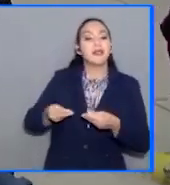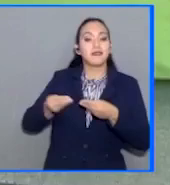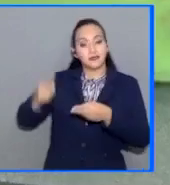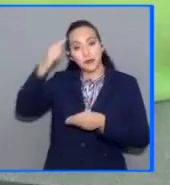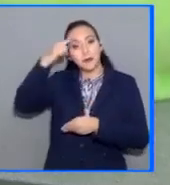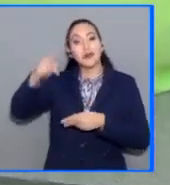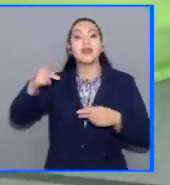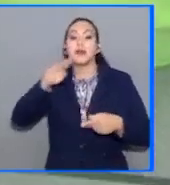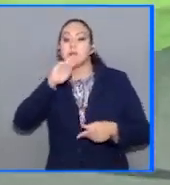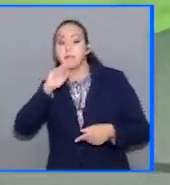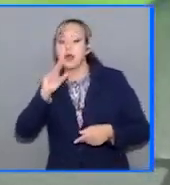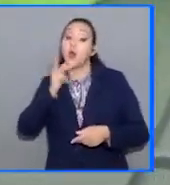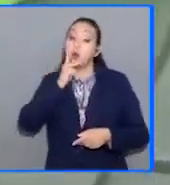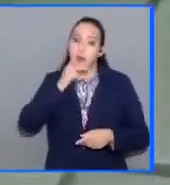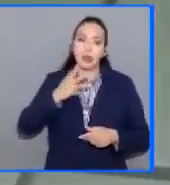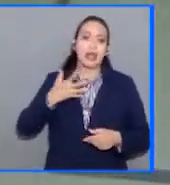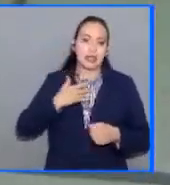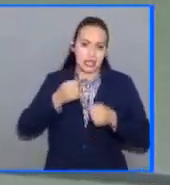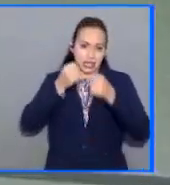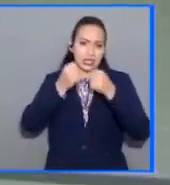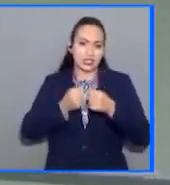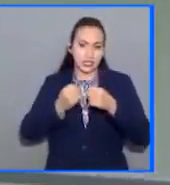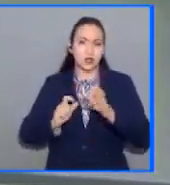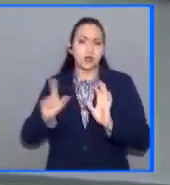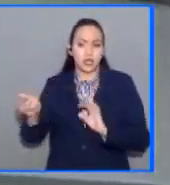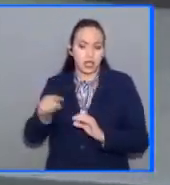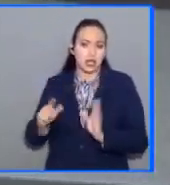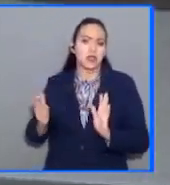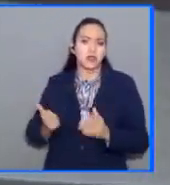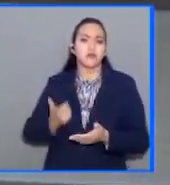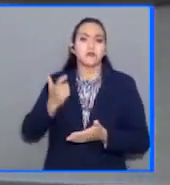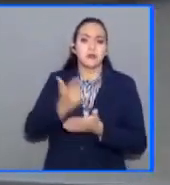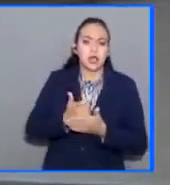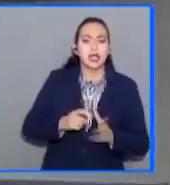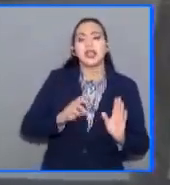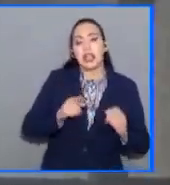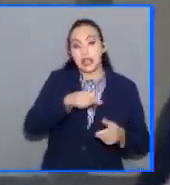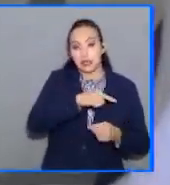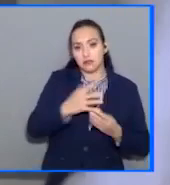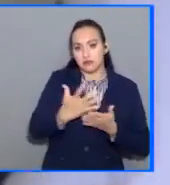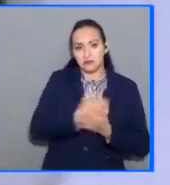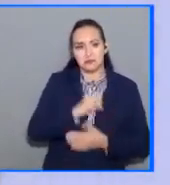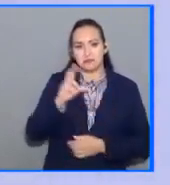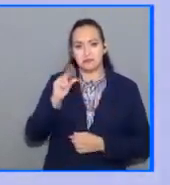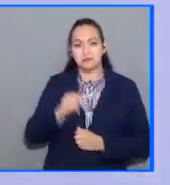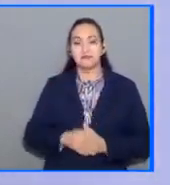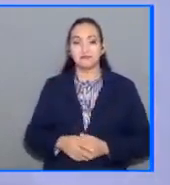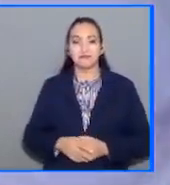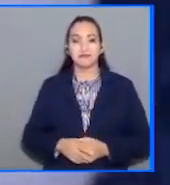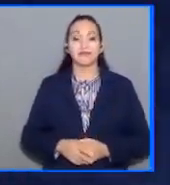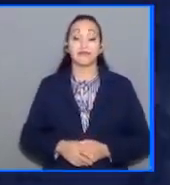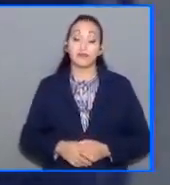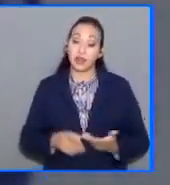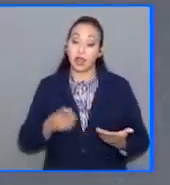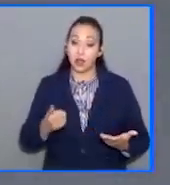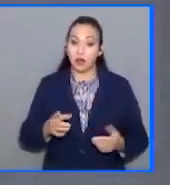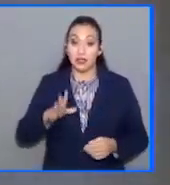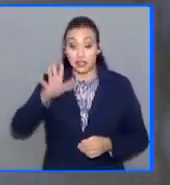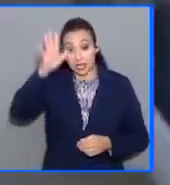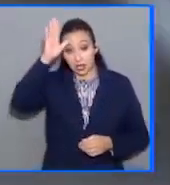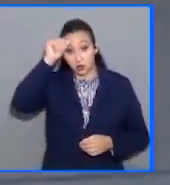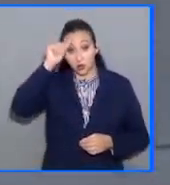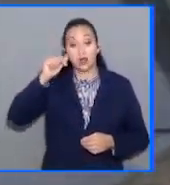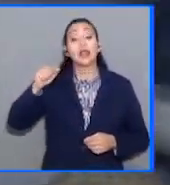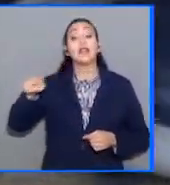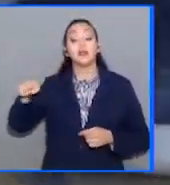padre asegurados en términos de la legislación aplicable. Precisó que si celebra un contrato de prestación de servicios